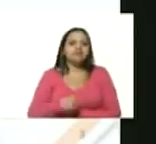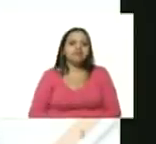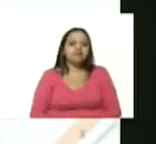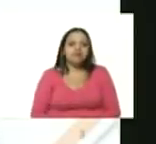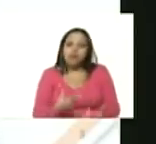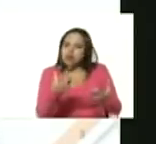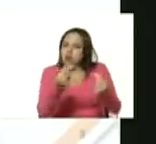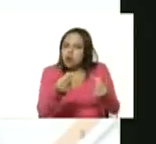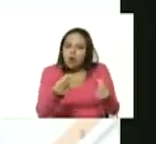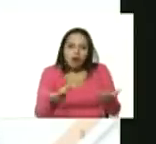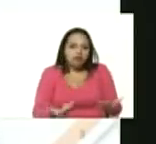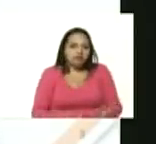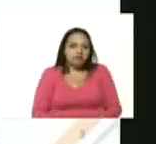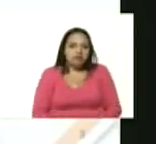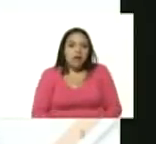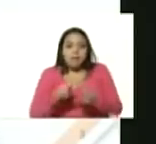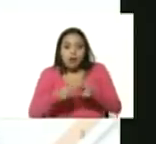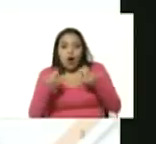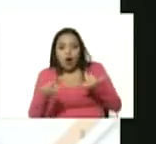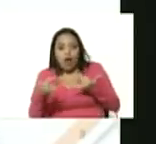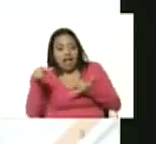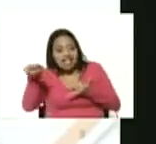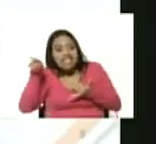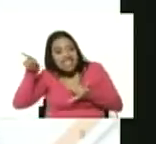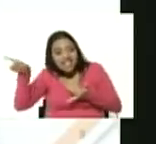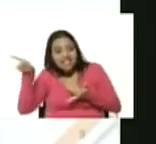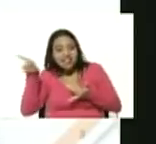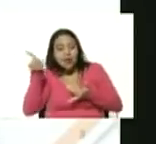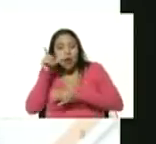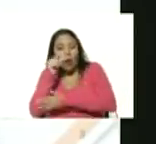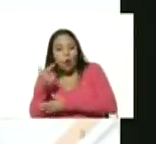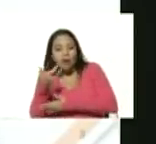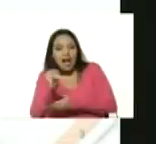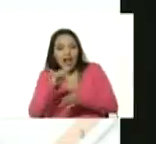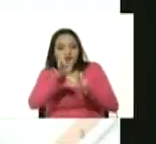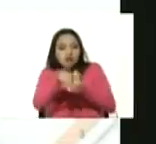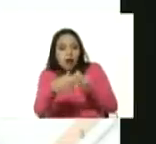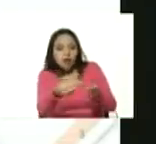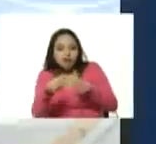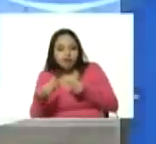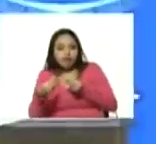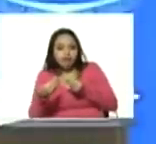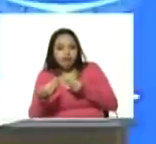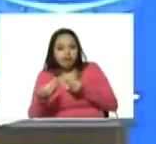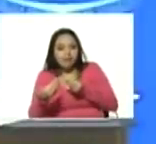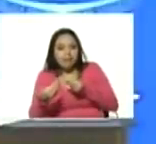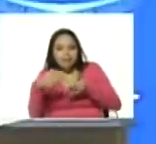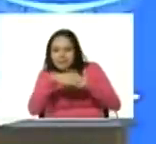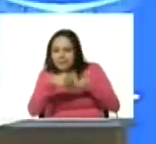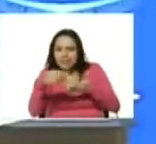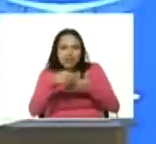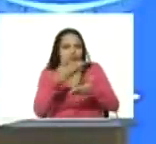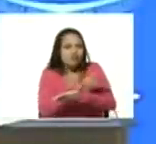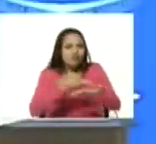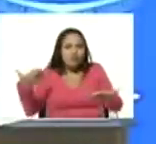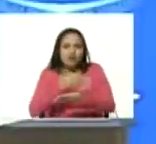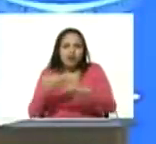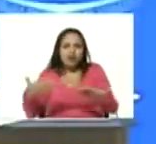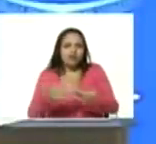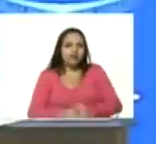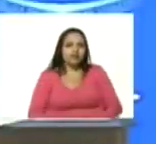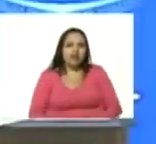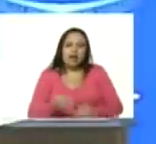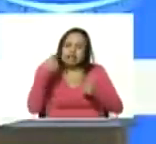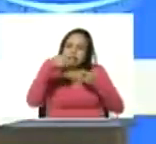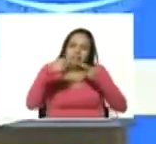No, pero se ha hecho con millones de dólares. Con los juicios de Cristalex, con los juicios de Citgo, con los juicios de PDVSA,